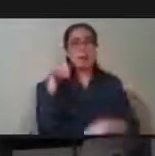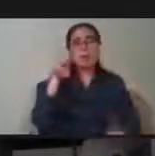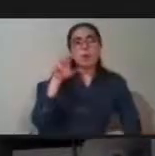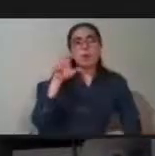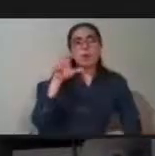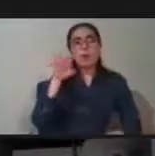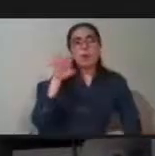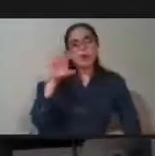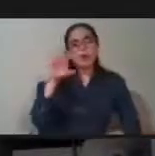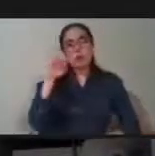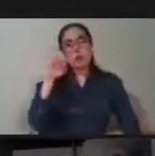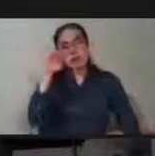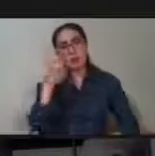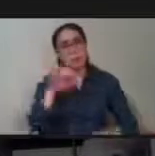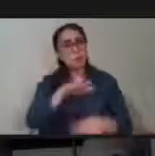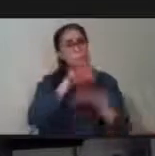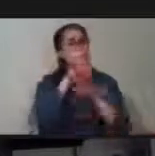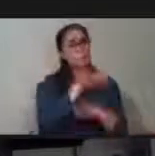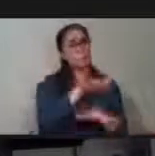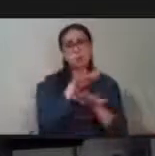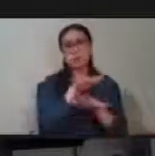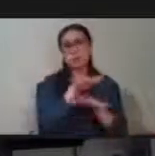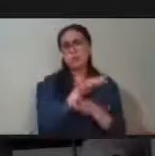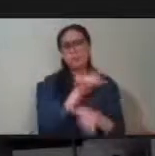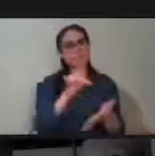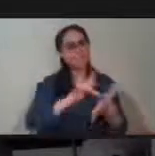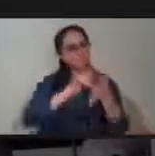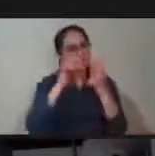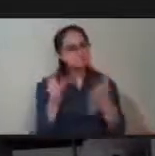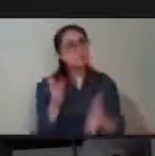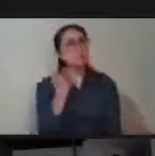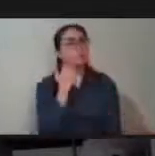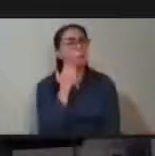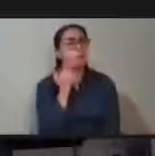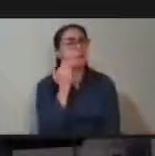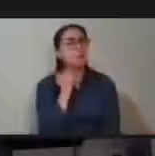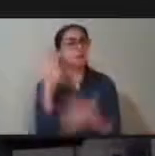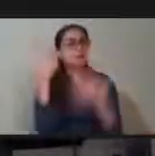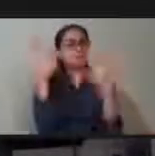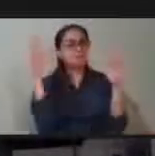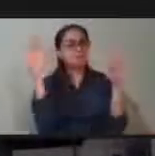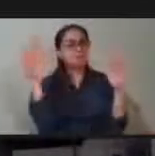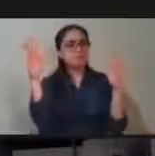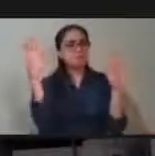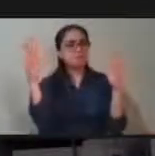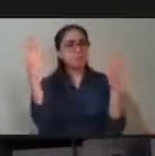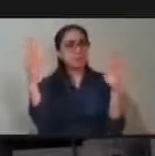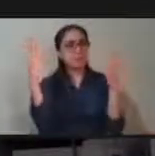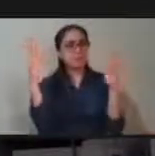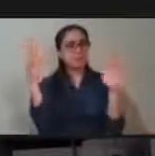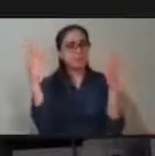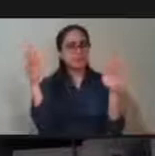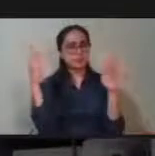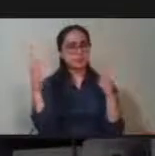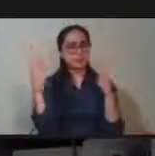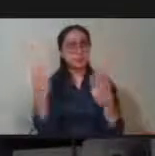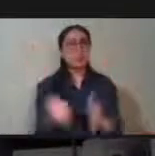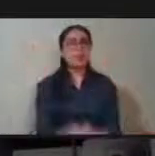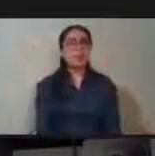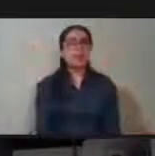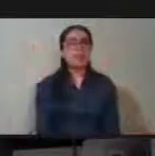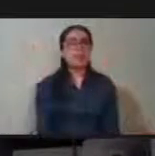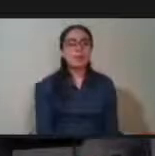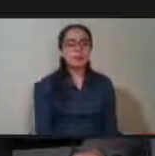Mauricio, admiración absoluta, muy amable. Muchas gracias a usted.